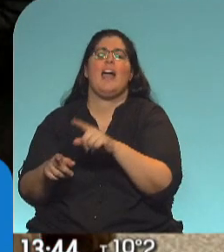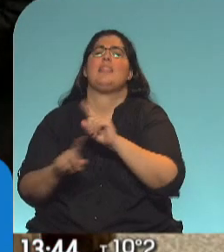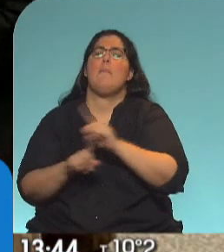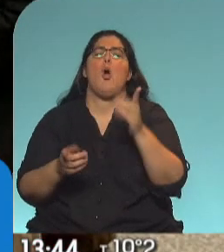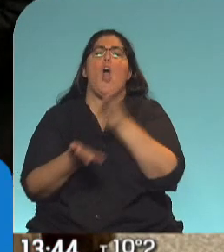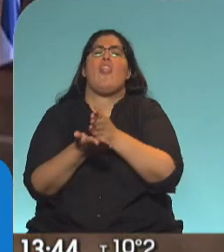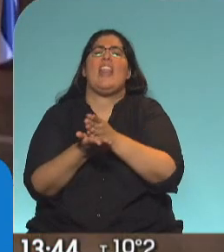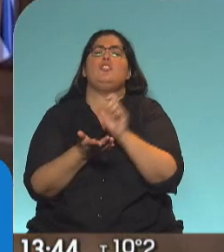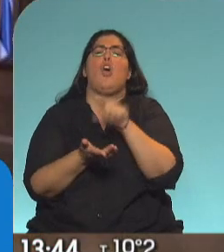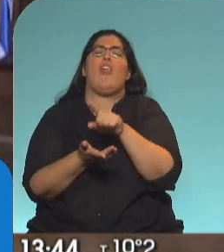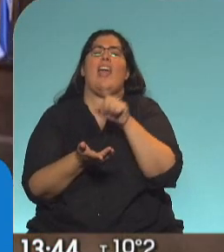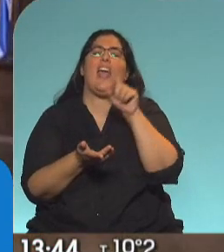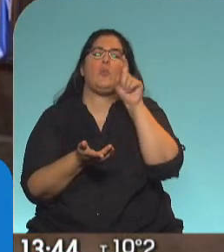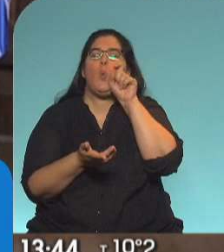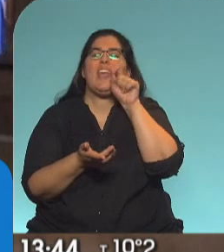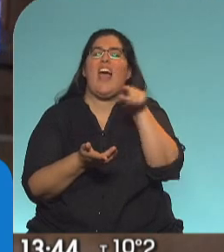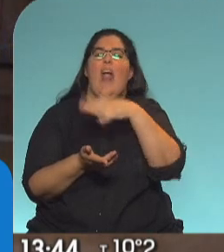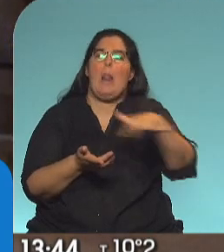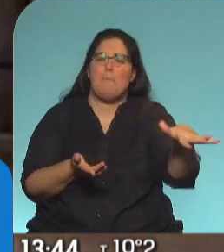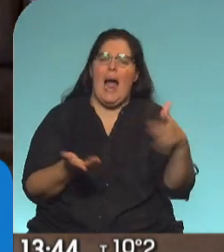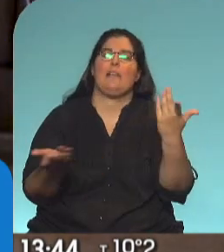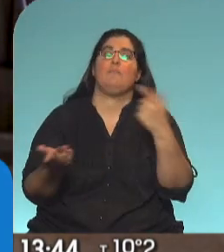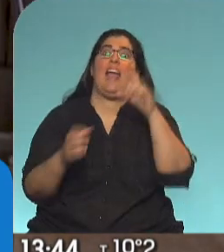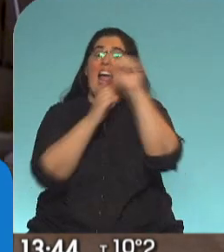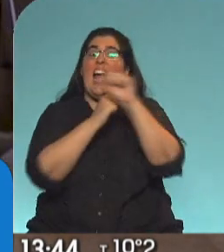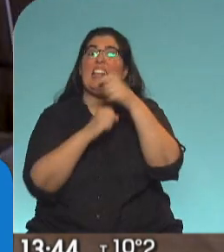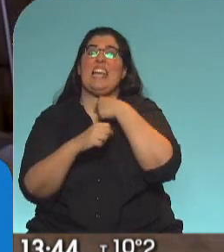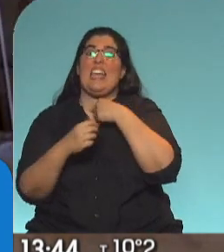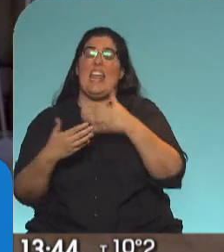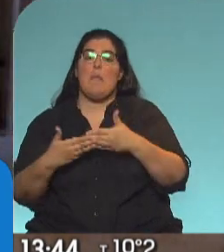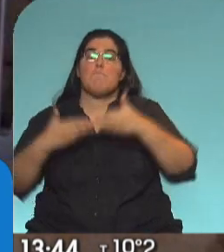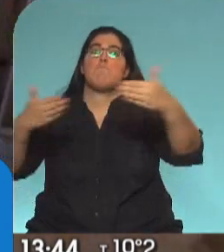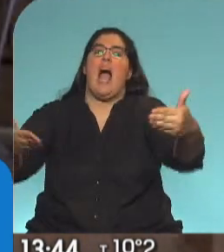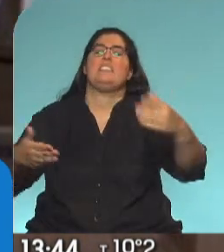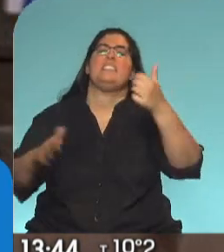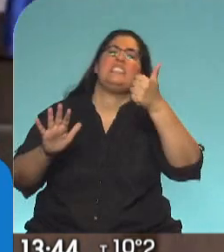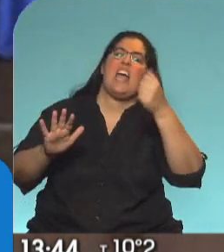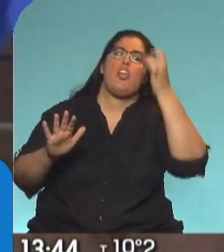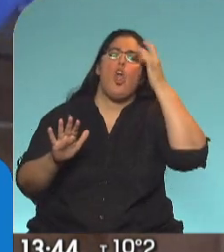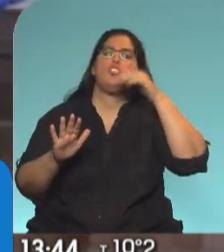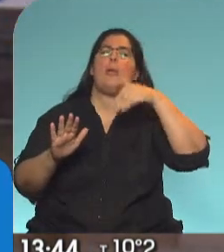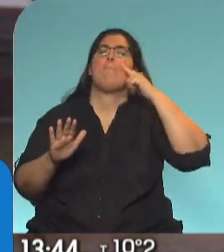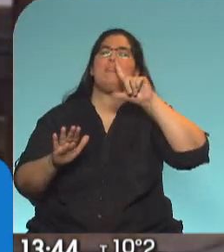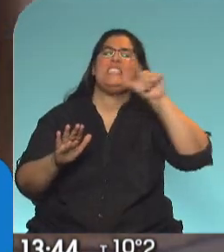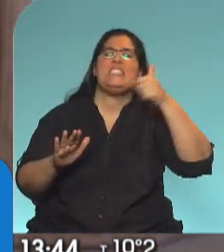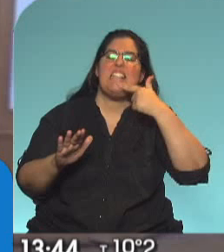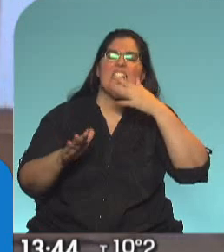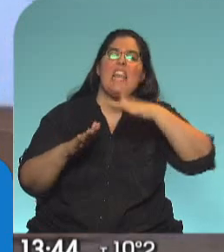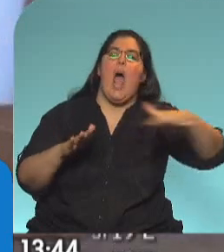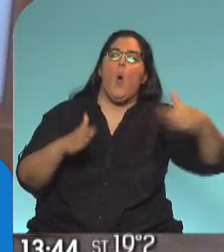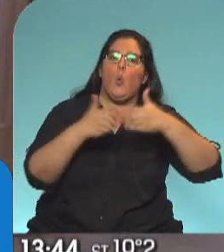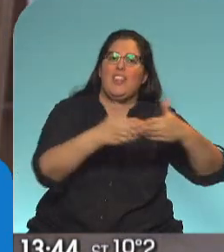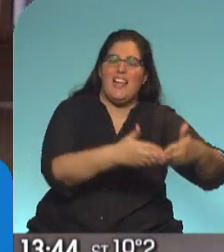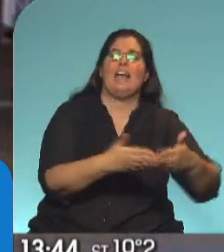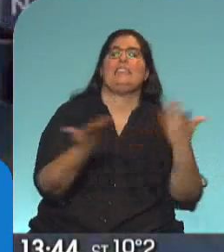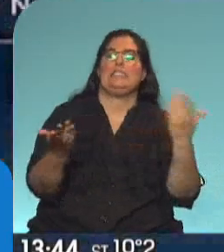Mar. Grecia pretende expandir su soberanía de 6 a 12 millas náuticas. Esta demanda, en una geografía con